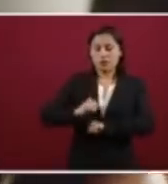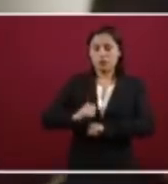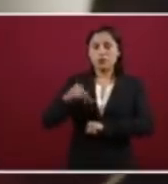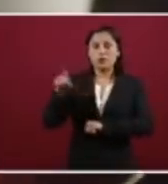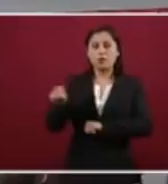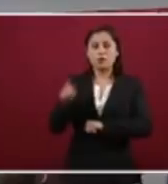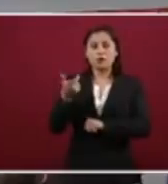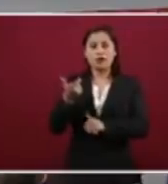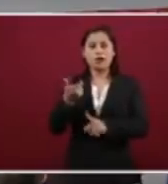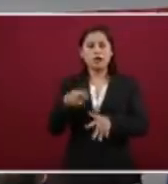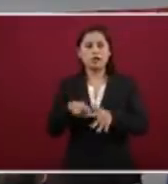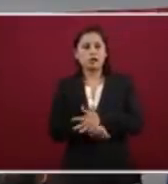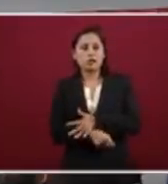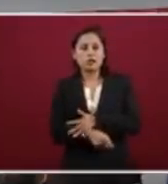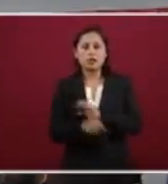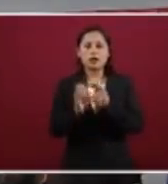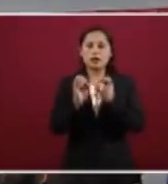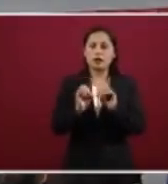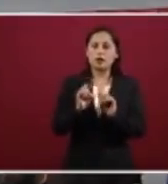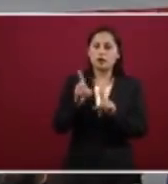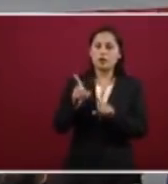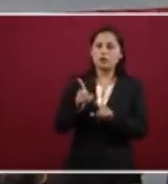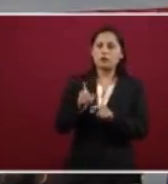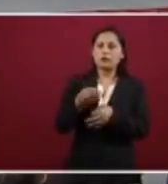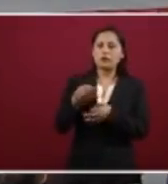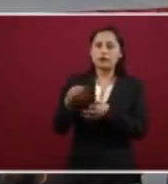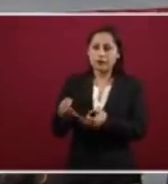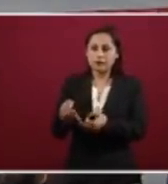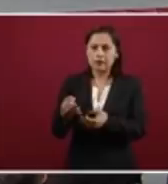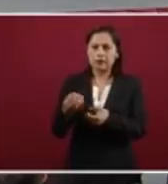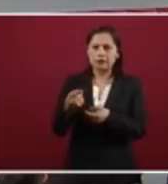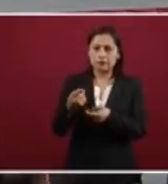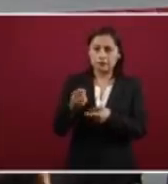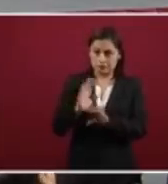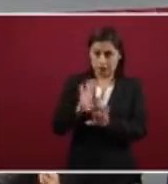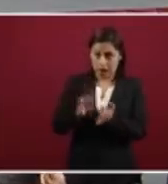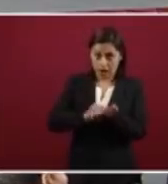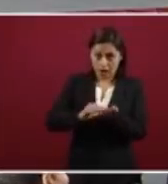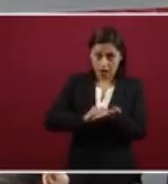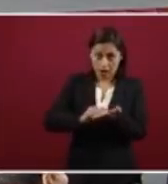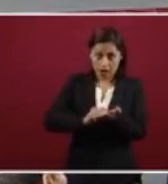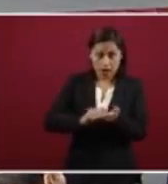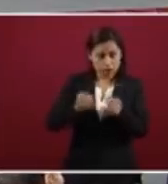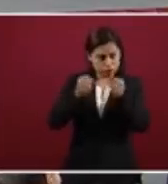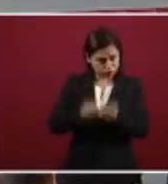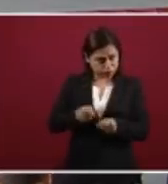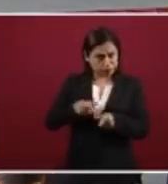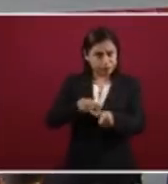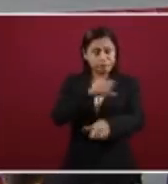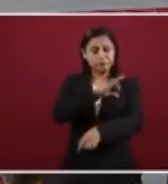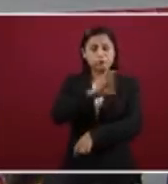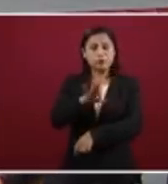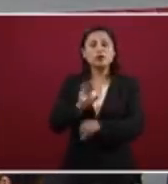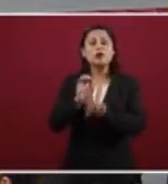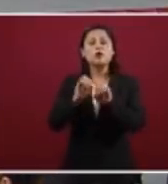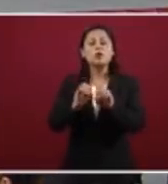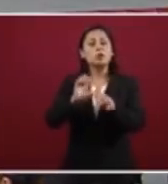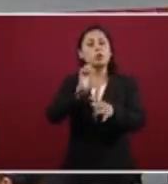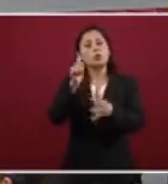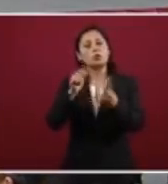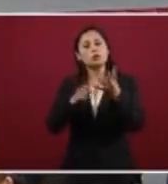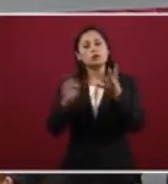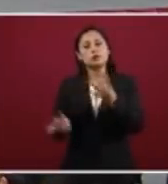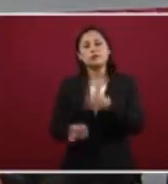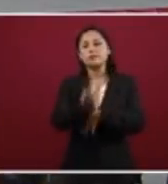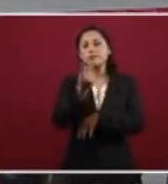suceda la catástrofe? Y finalmente preguntar… tengo entendido que se gastó 200 millones